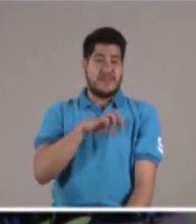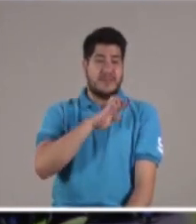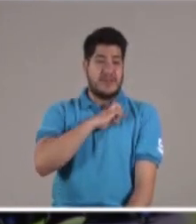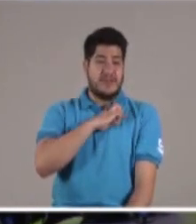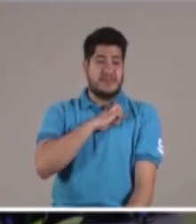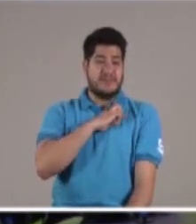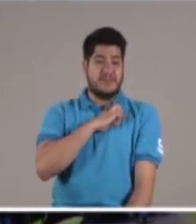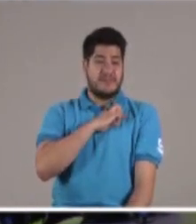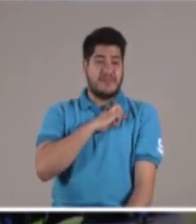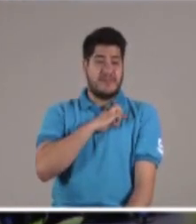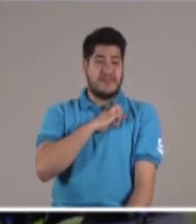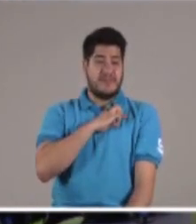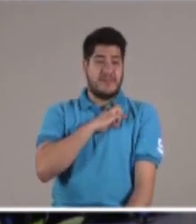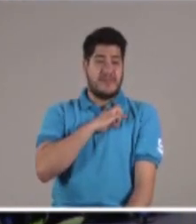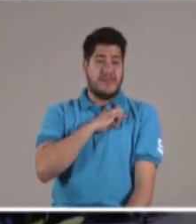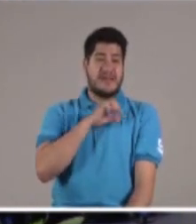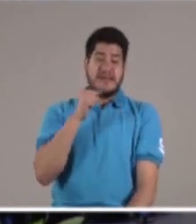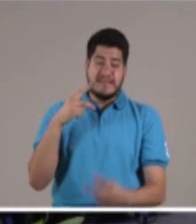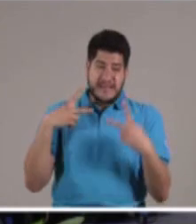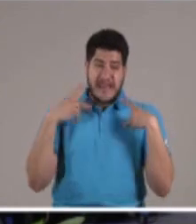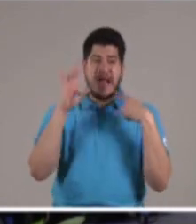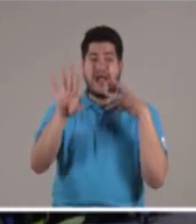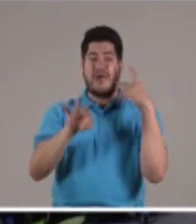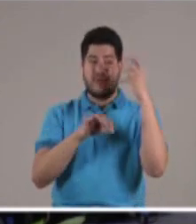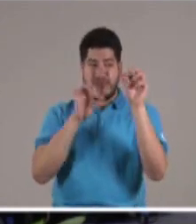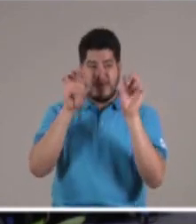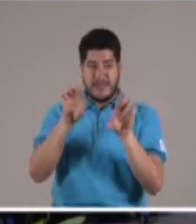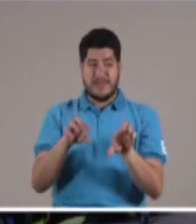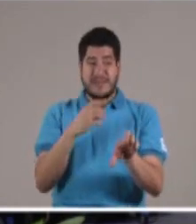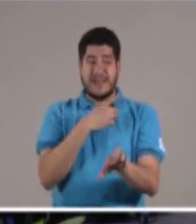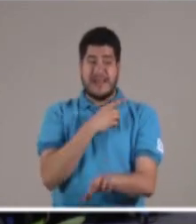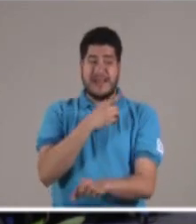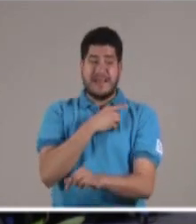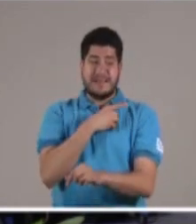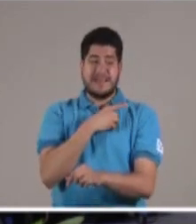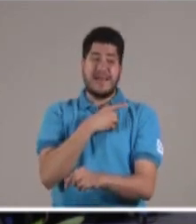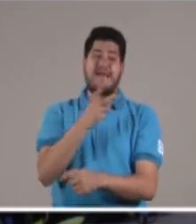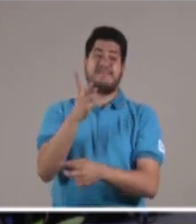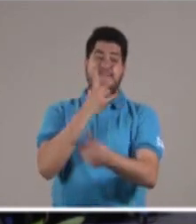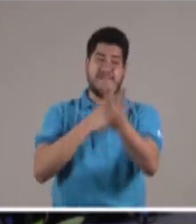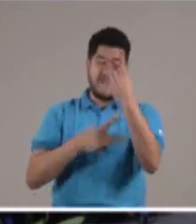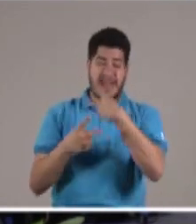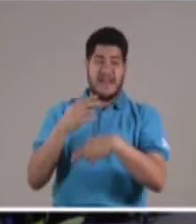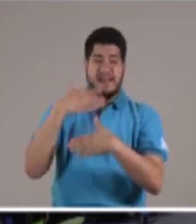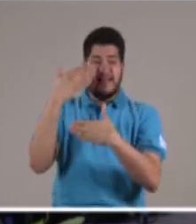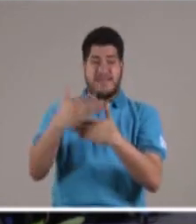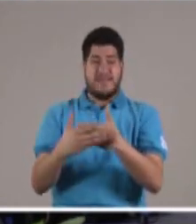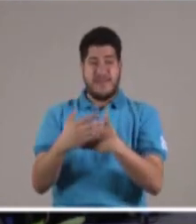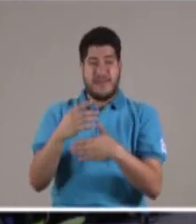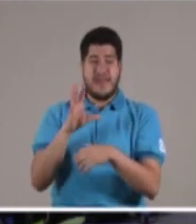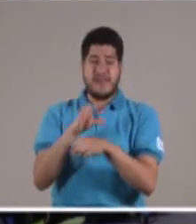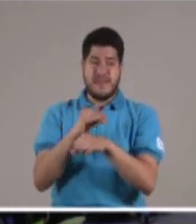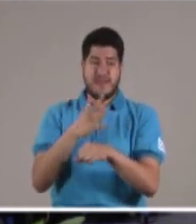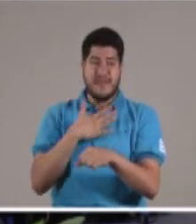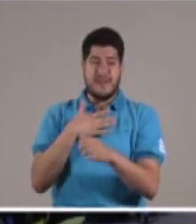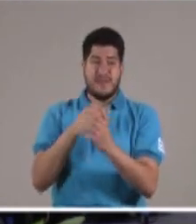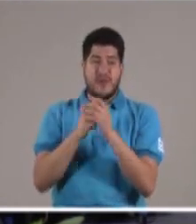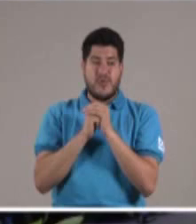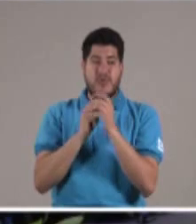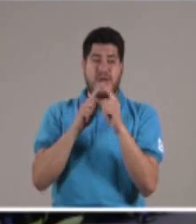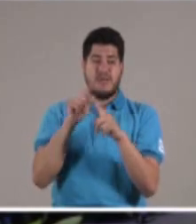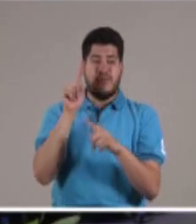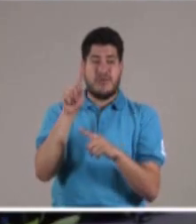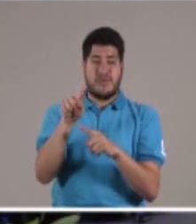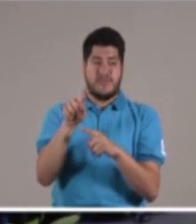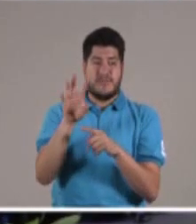si hay alguien que lo desea Véngase para acá al frente y Permíteme orar por ti si